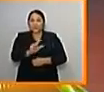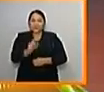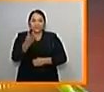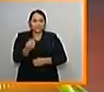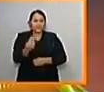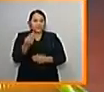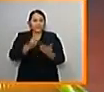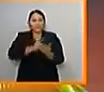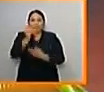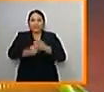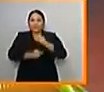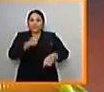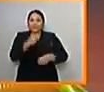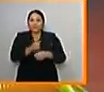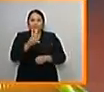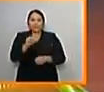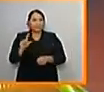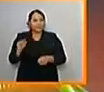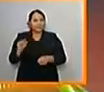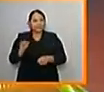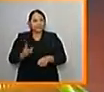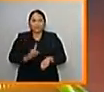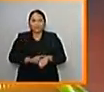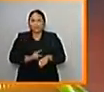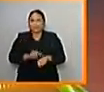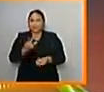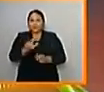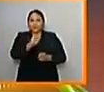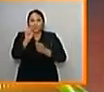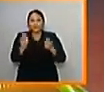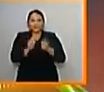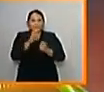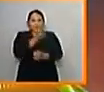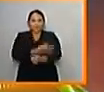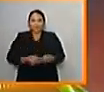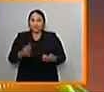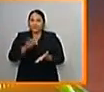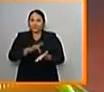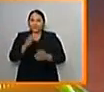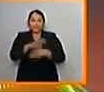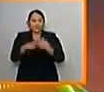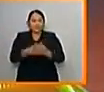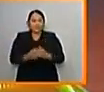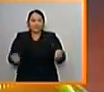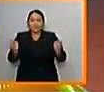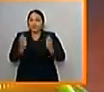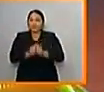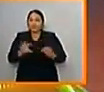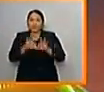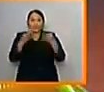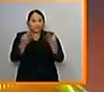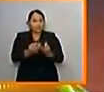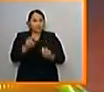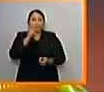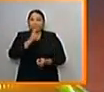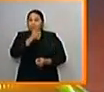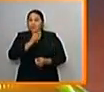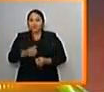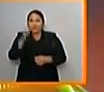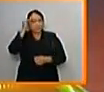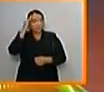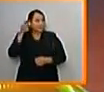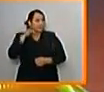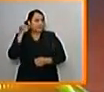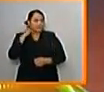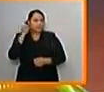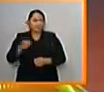diciembre del año 2020. Ya son las 3 en punto de la tarde. Gracias por formar parte de la familia Loto. Te saluda Marcela y me